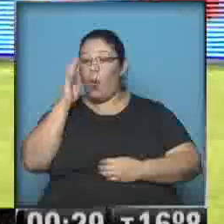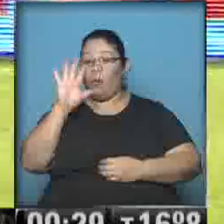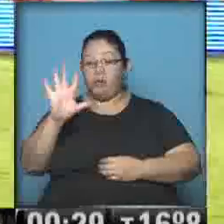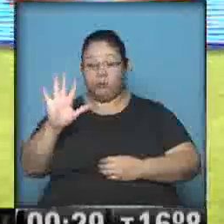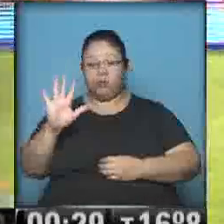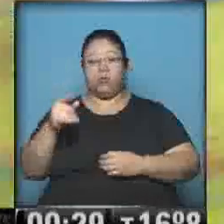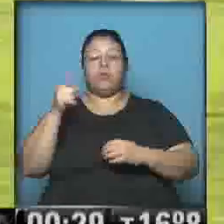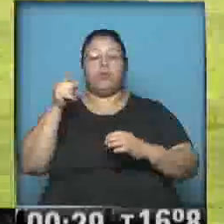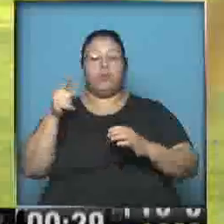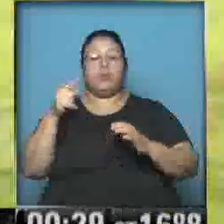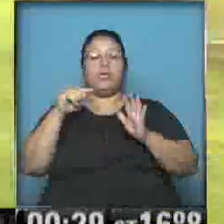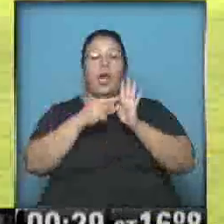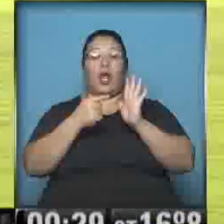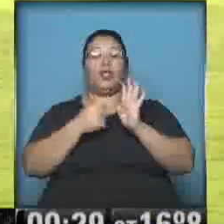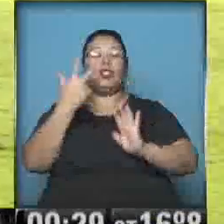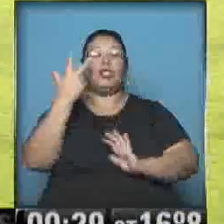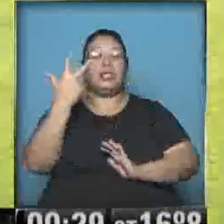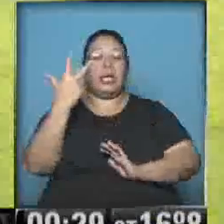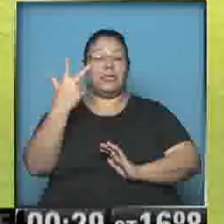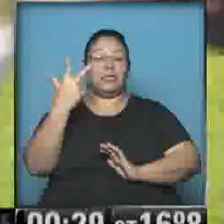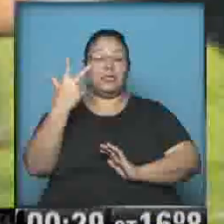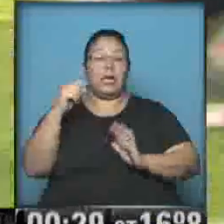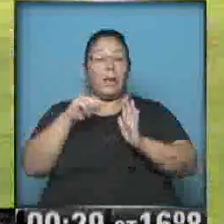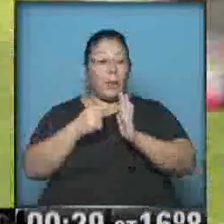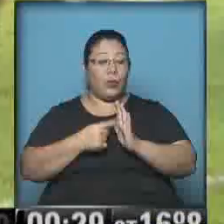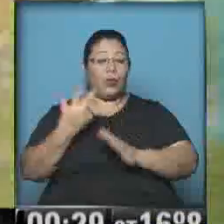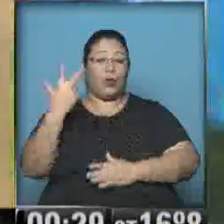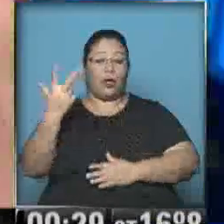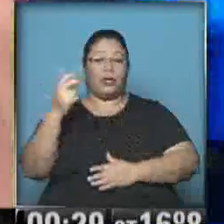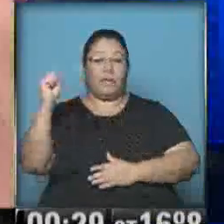de visitante en este campeonato de la Primera División.